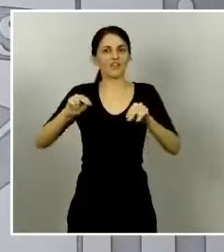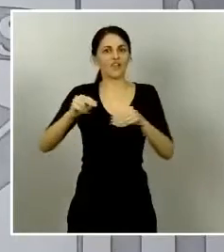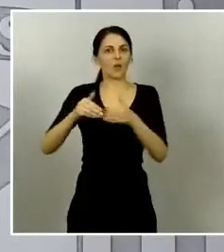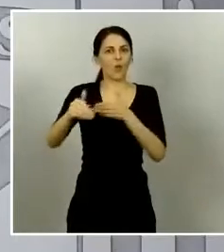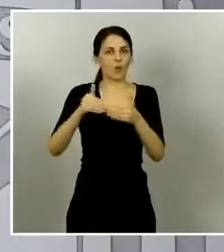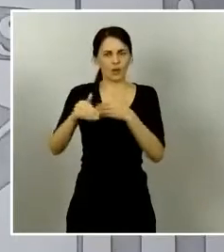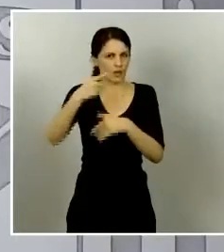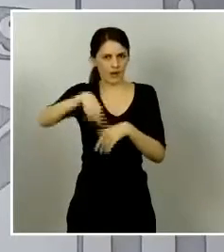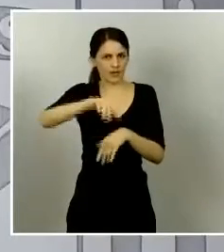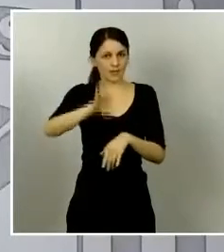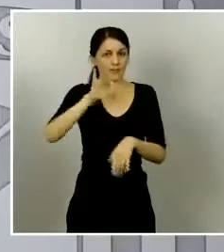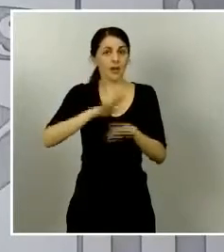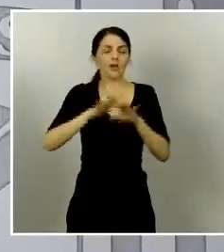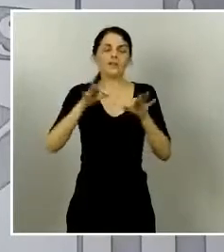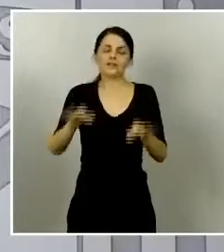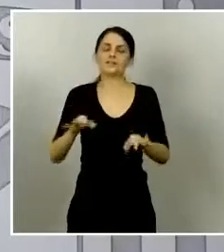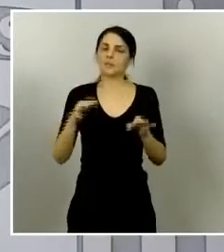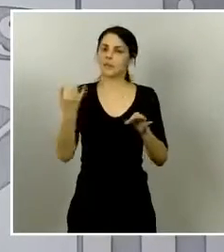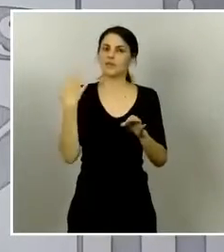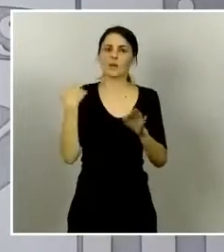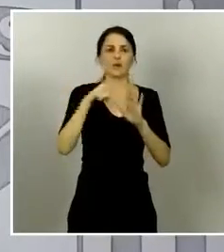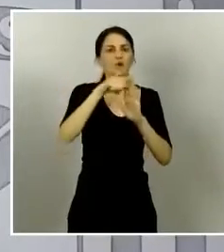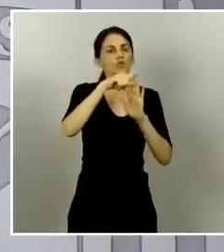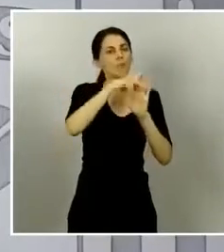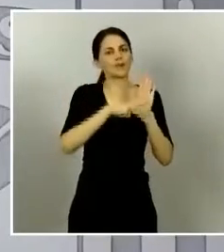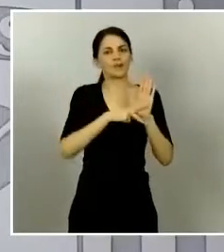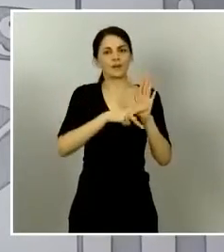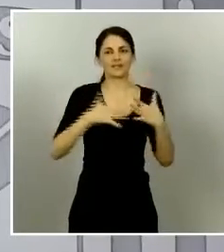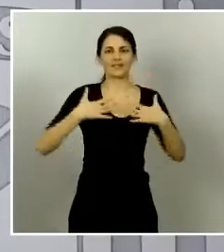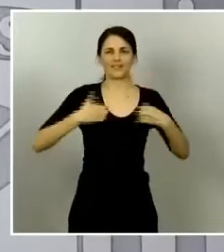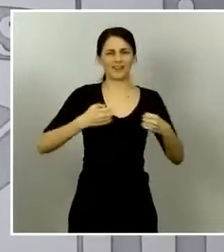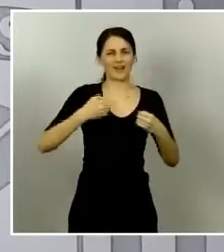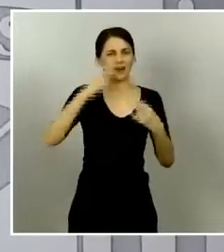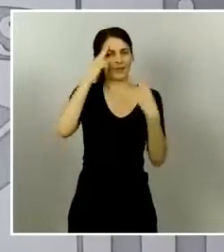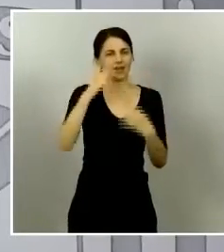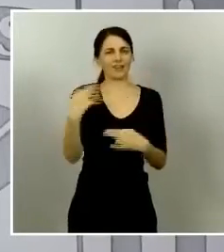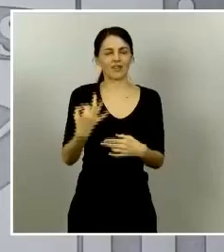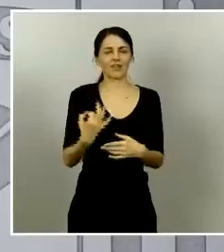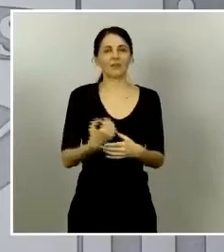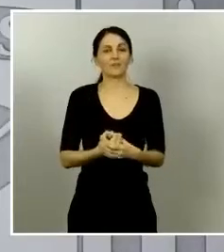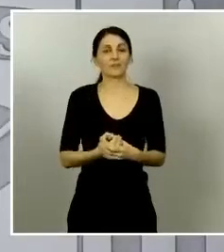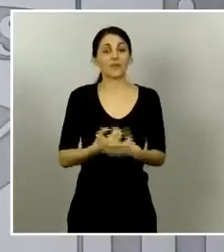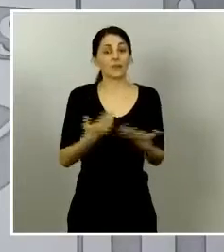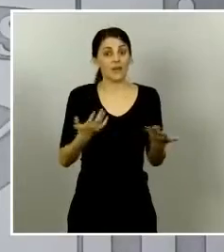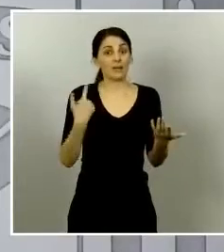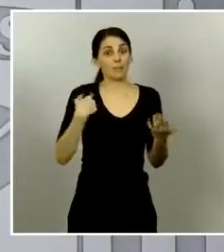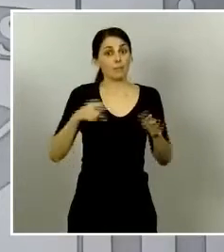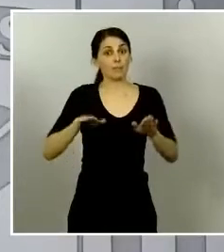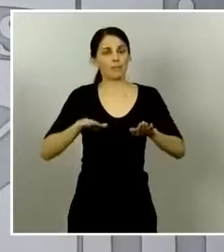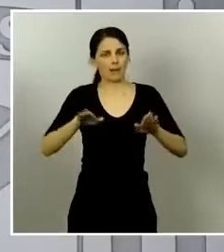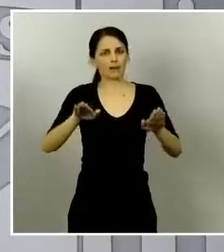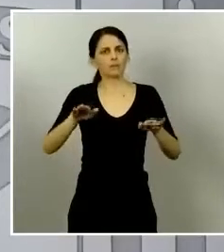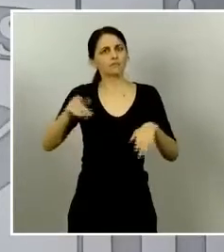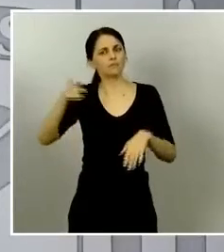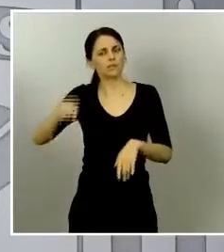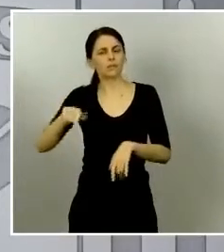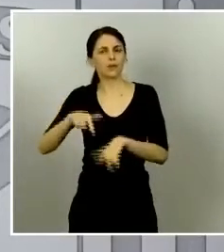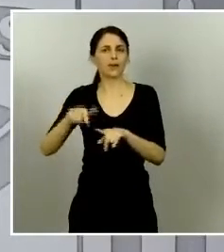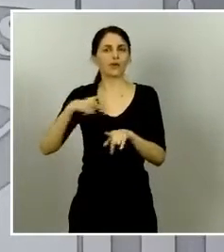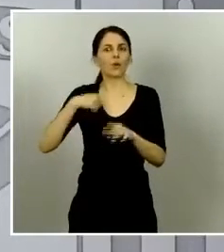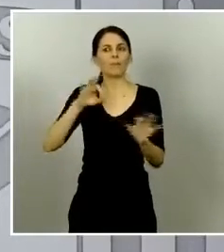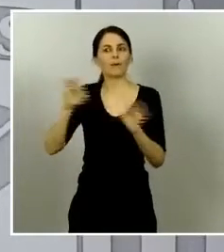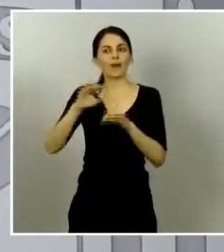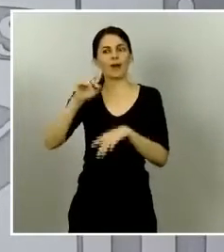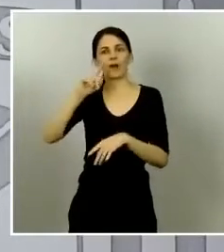forma que considerara más adecuado, eso sí, respetando las reglas de seguridad sanitaria. Y finalmente están preparando